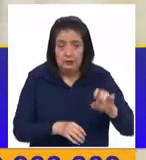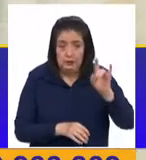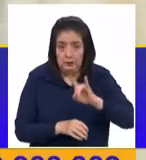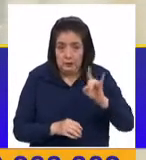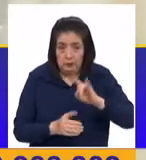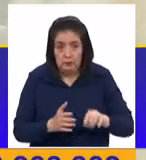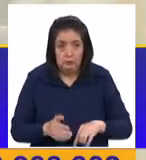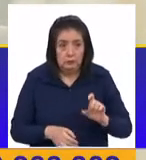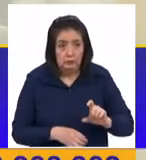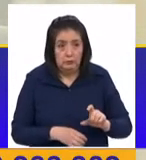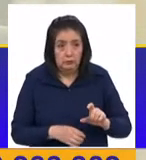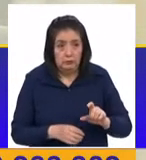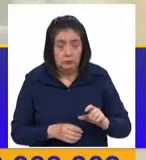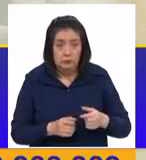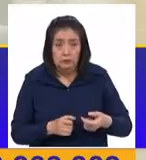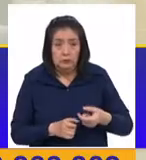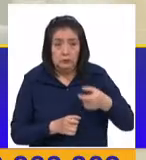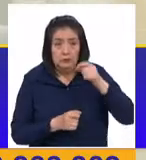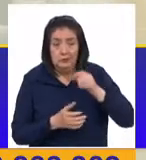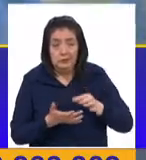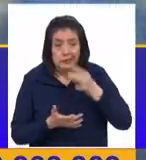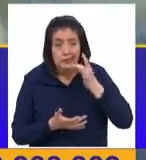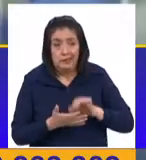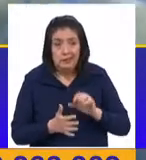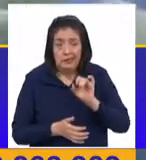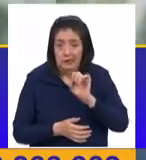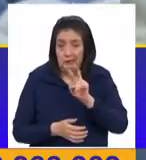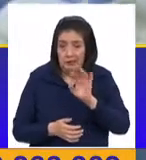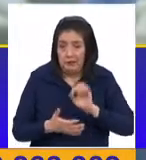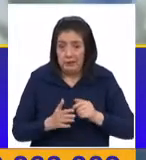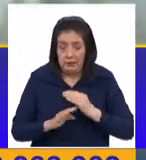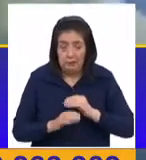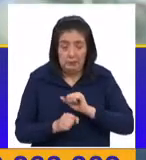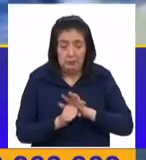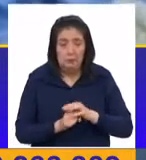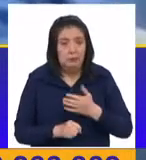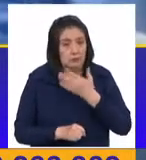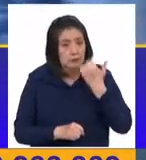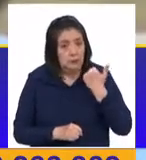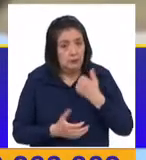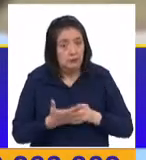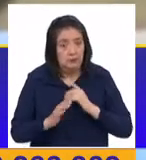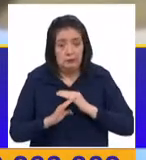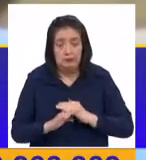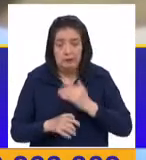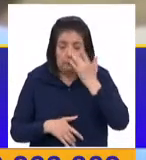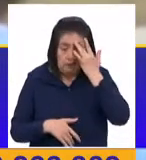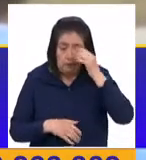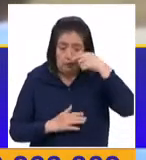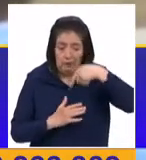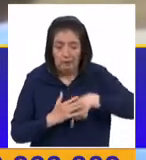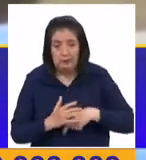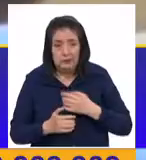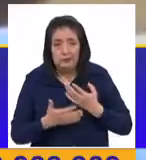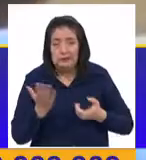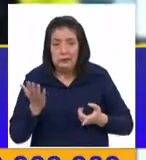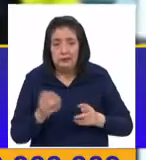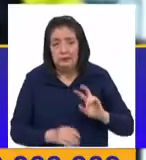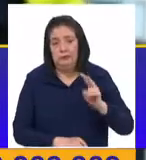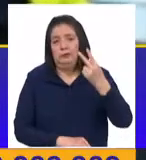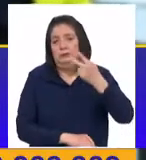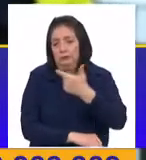de la ivermectina para el tratamiento de la COVID-19, la herramienta más efectiva para prevenir un cuadro grave de la infección es la